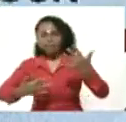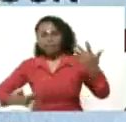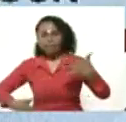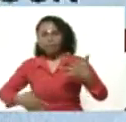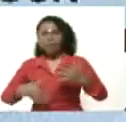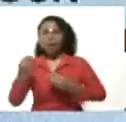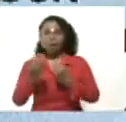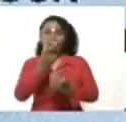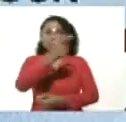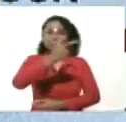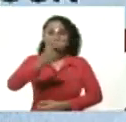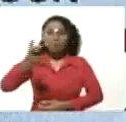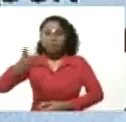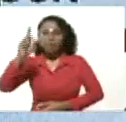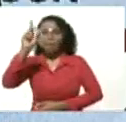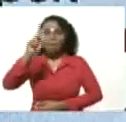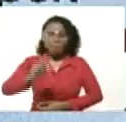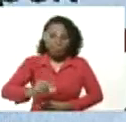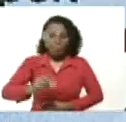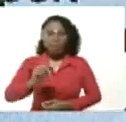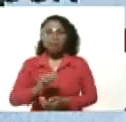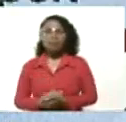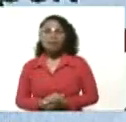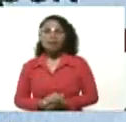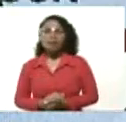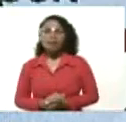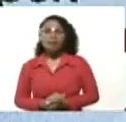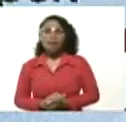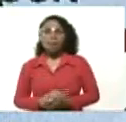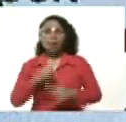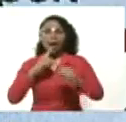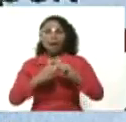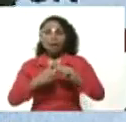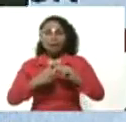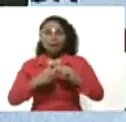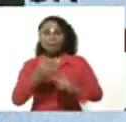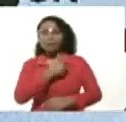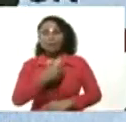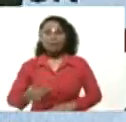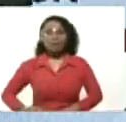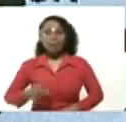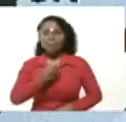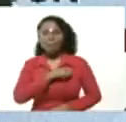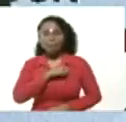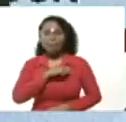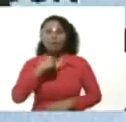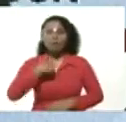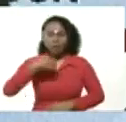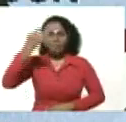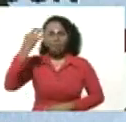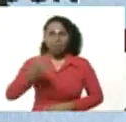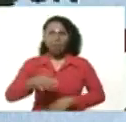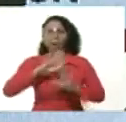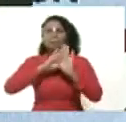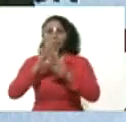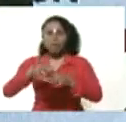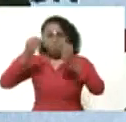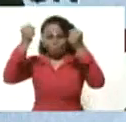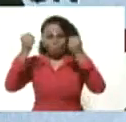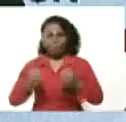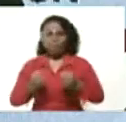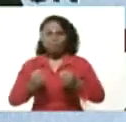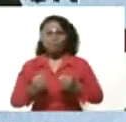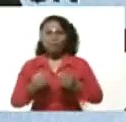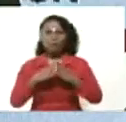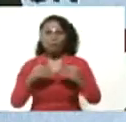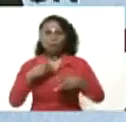personalidades como Torrijos, como el expresidente de España, Rodríguez Zapatero, que estoy seguro apoya firmemente